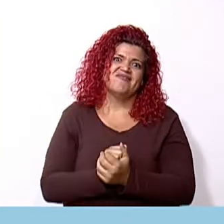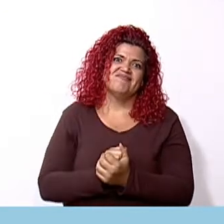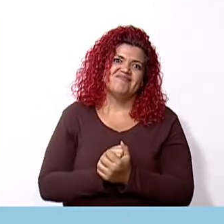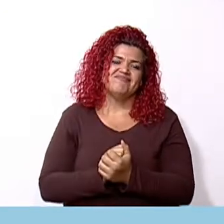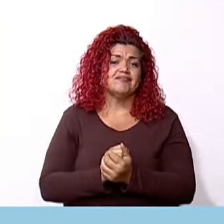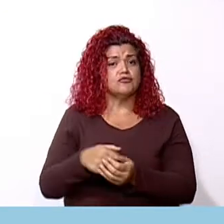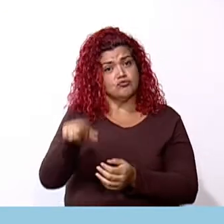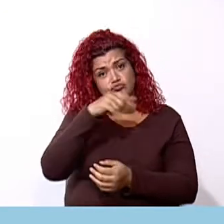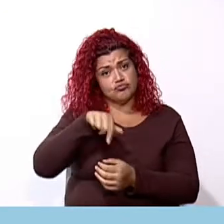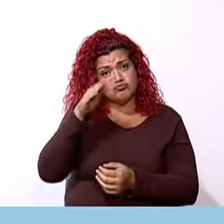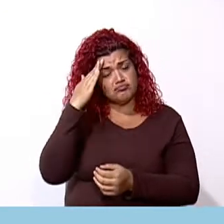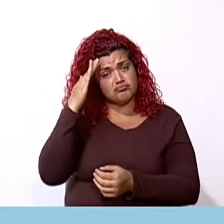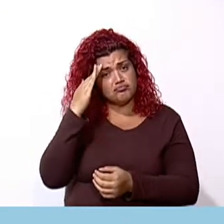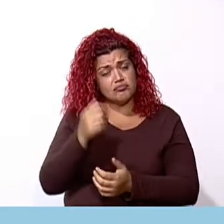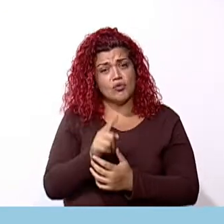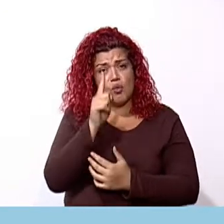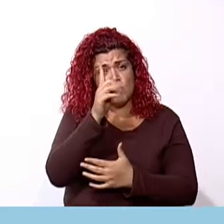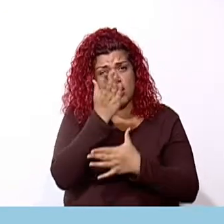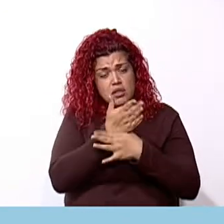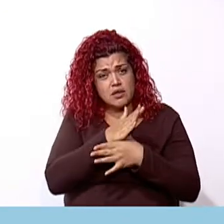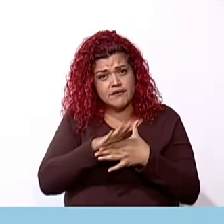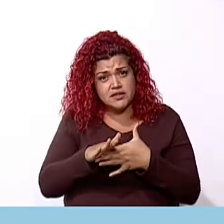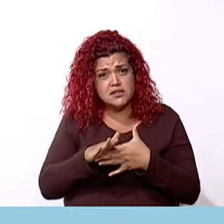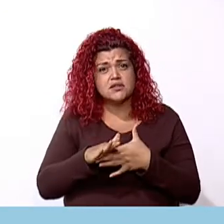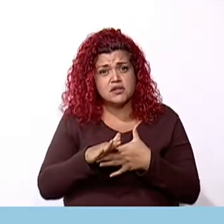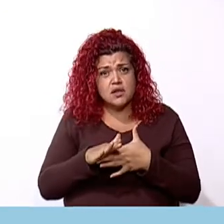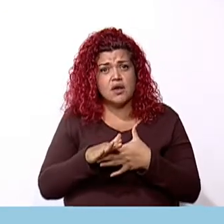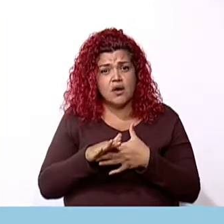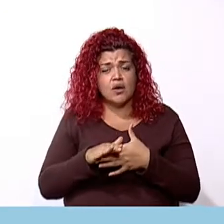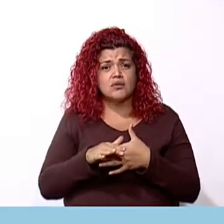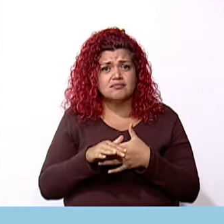Nosotros sabemos que una división está